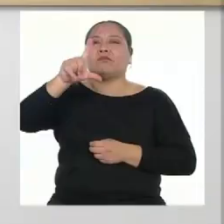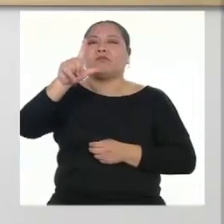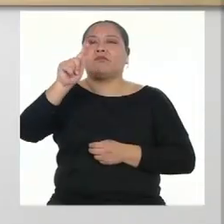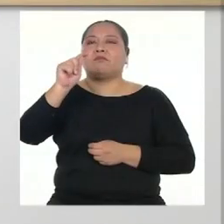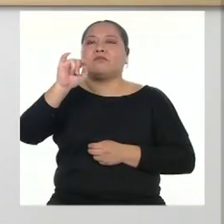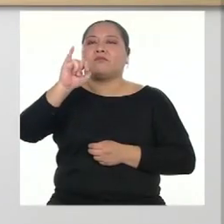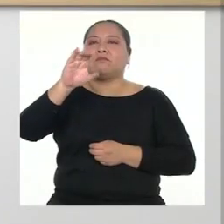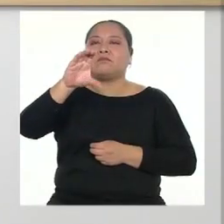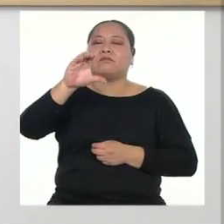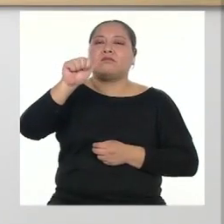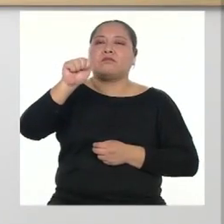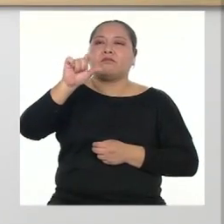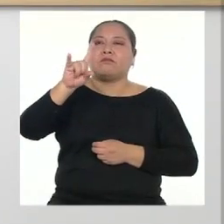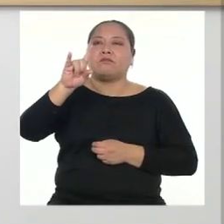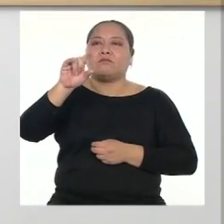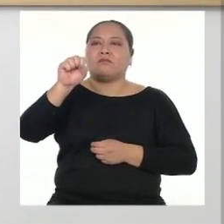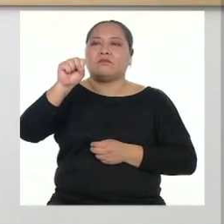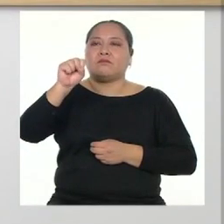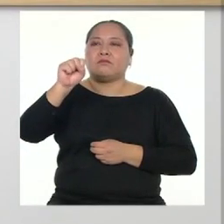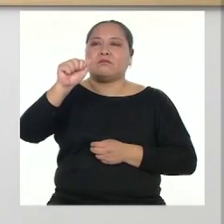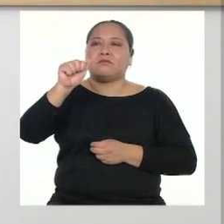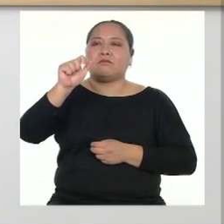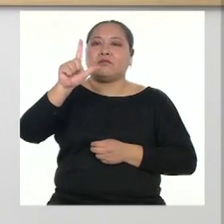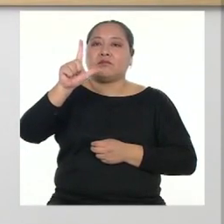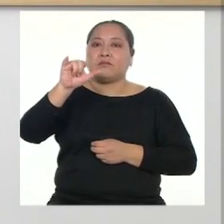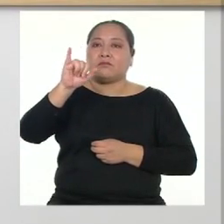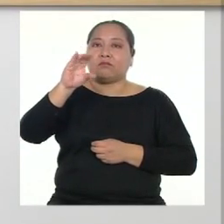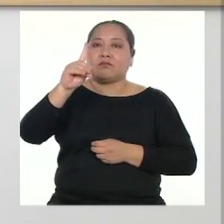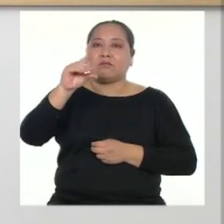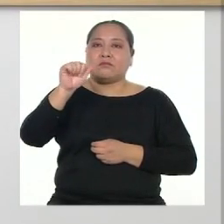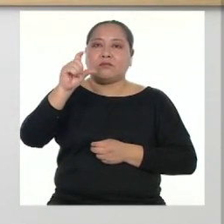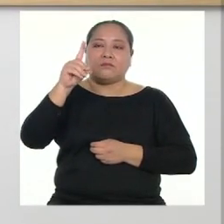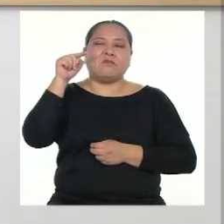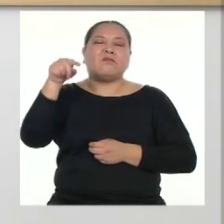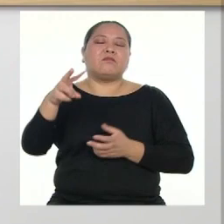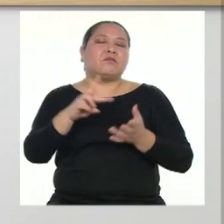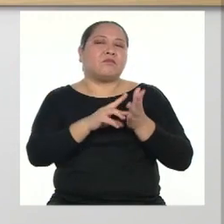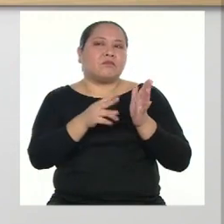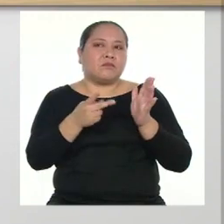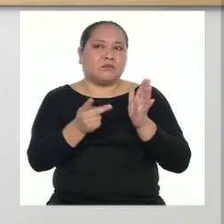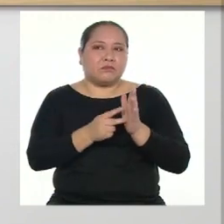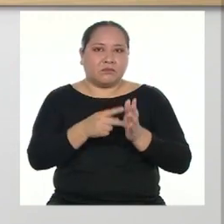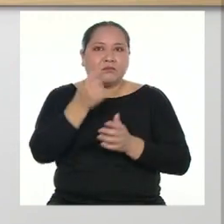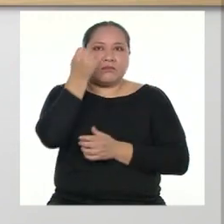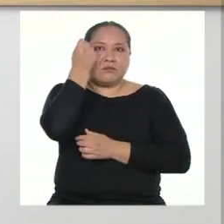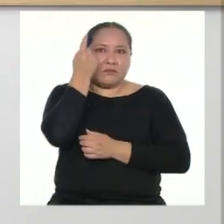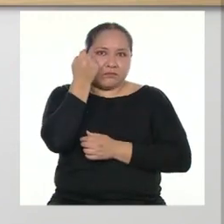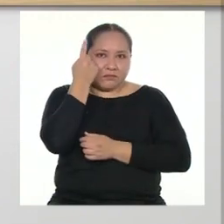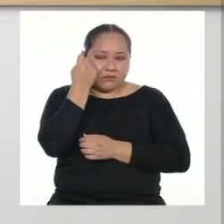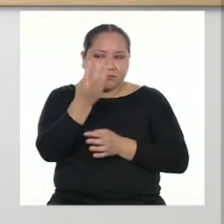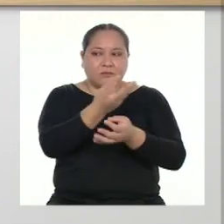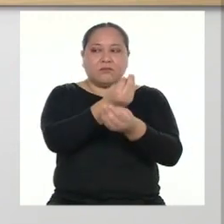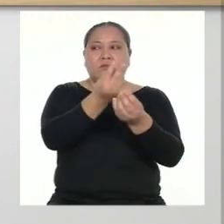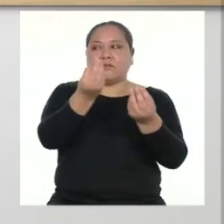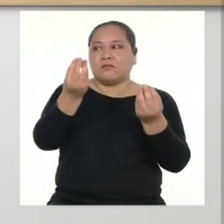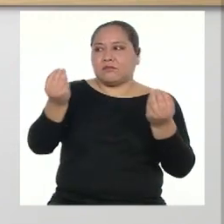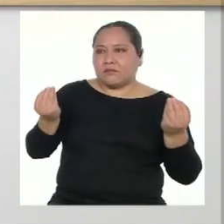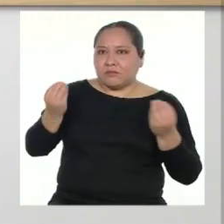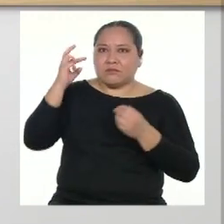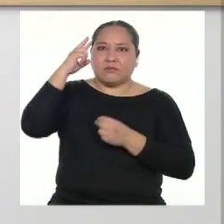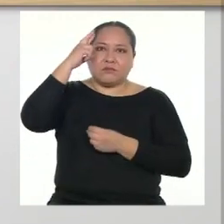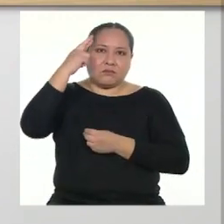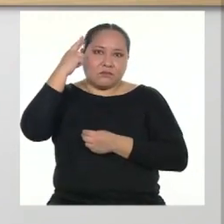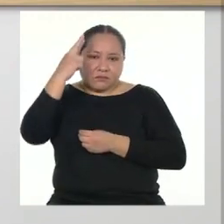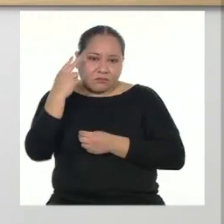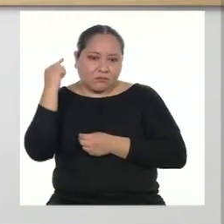qué? Multicausalidad, Yanira. Eso solo quiere decir que comprendemos que hay muchas causas